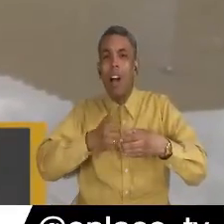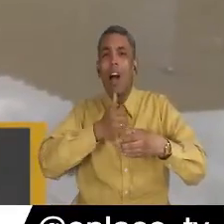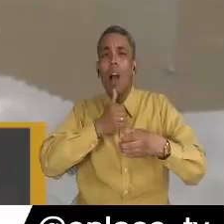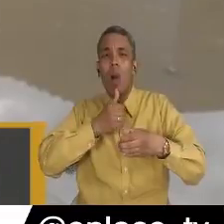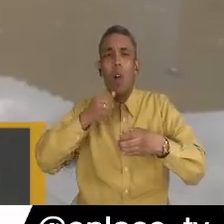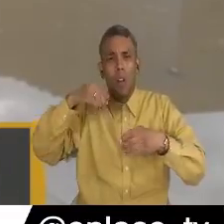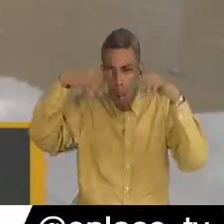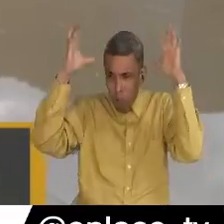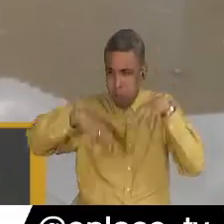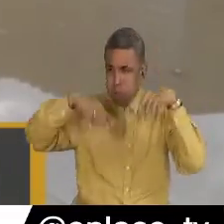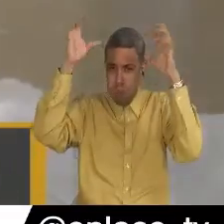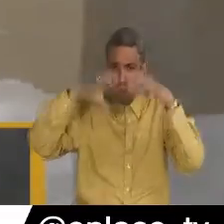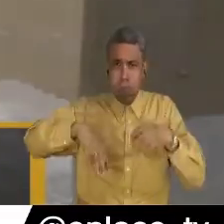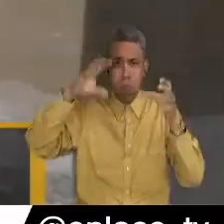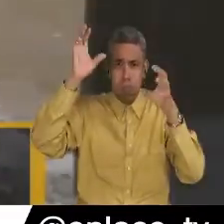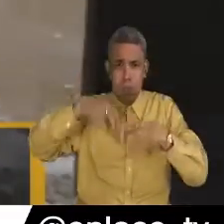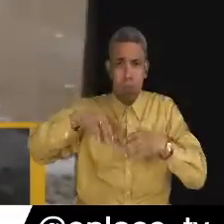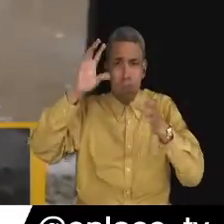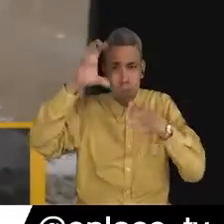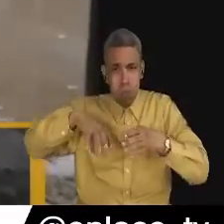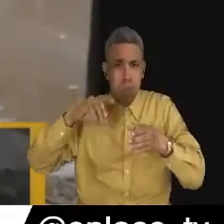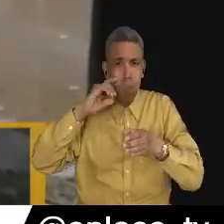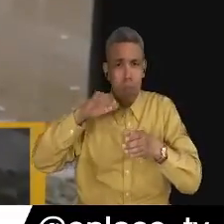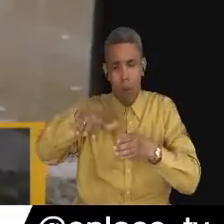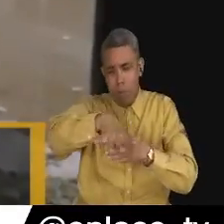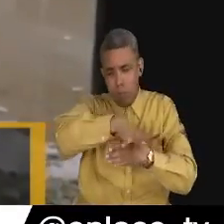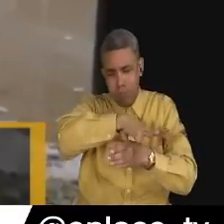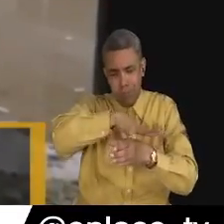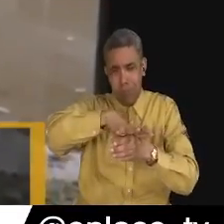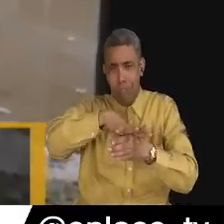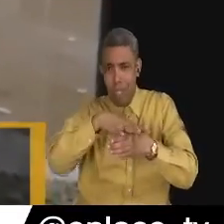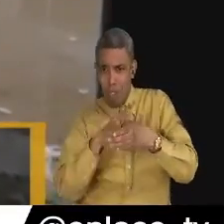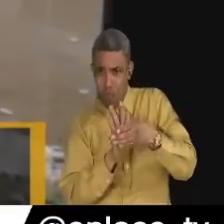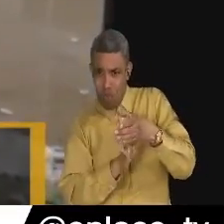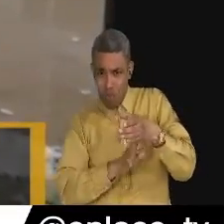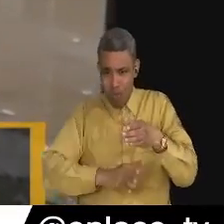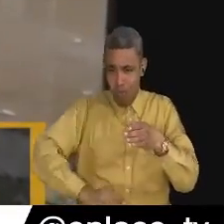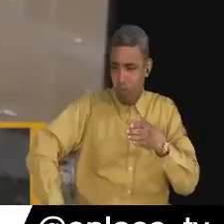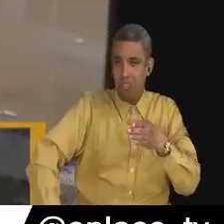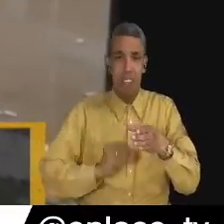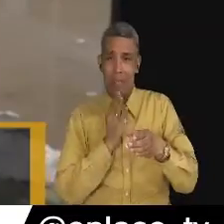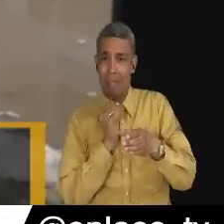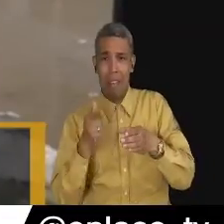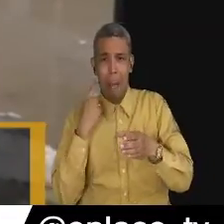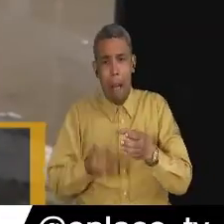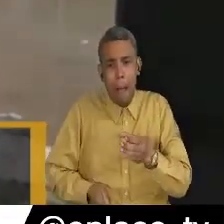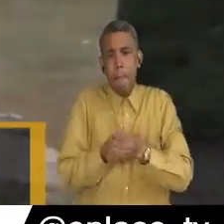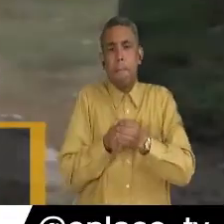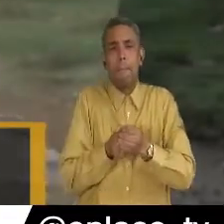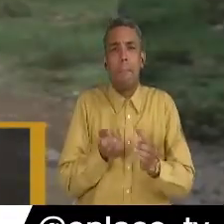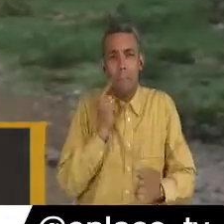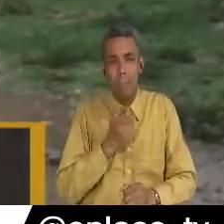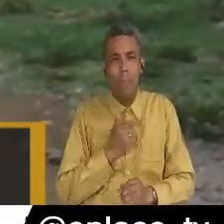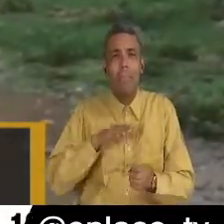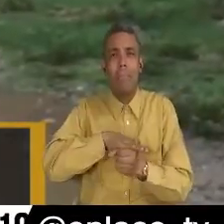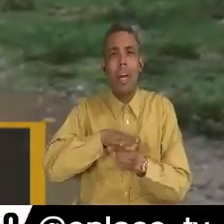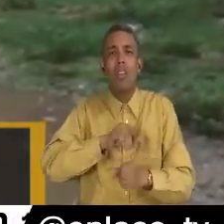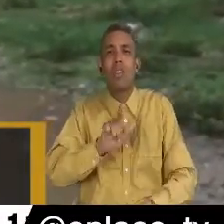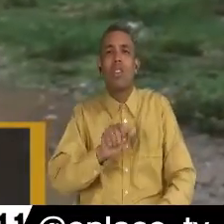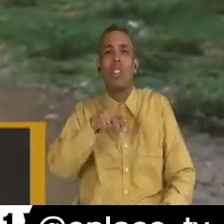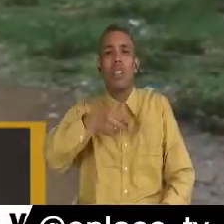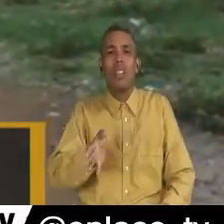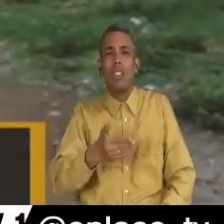podrían causar una emergencia. La situación se registra en el barrio San Silvestre, carrera 44, número 79, Antigua Manzana